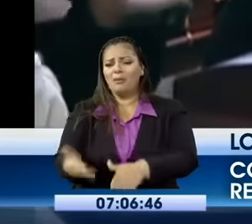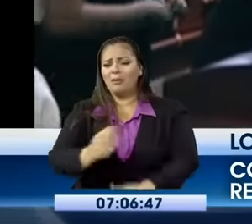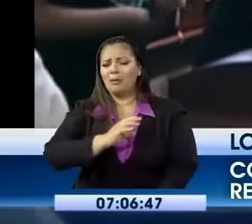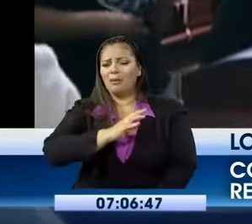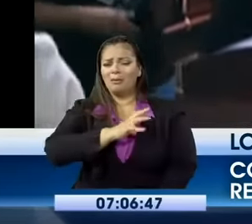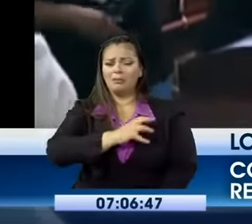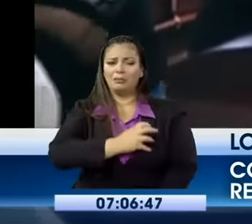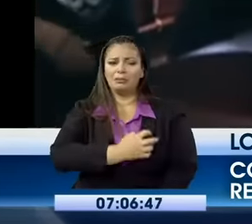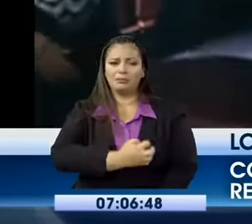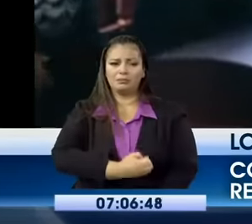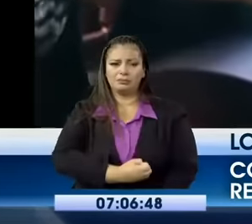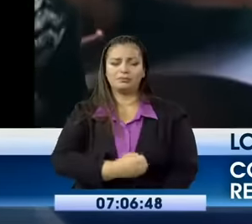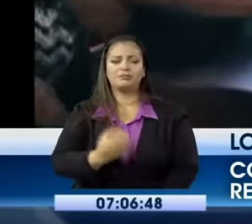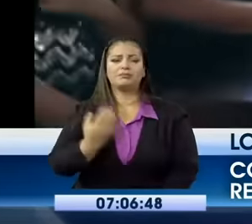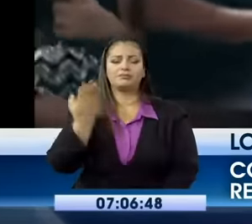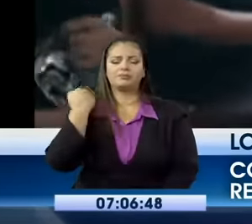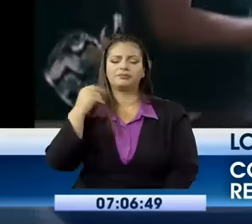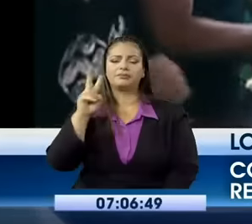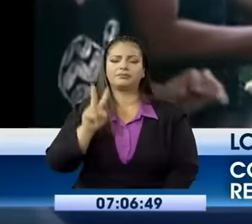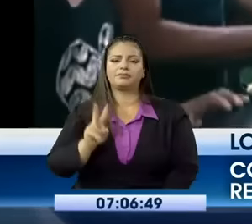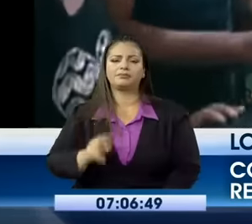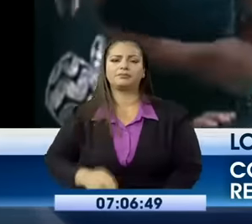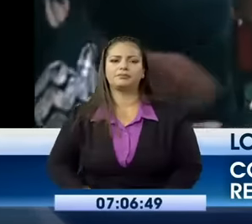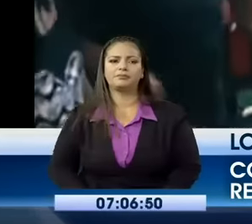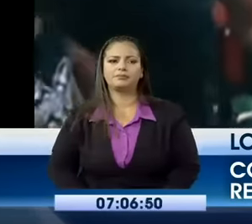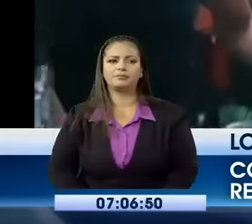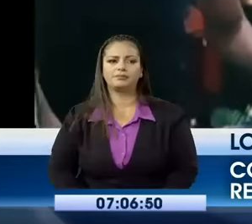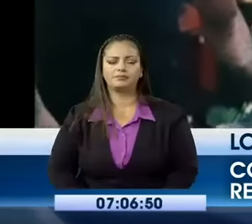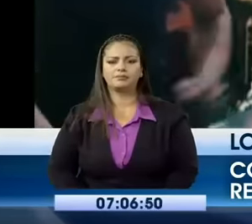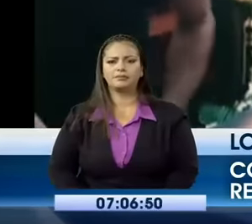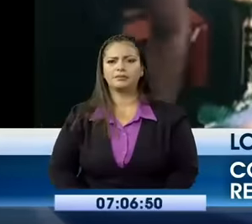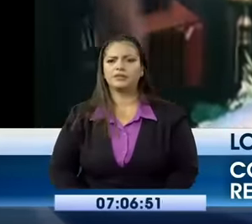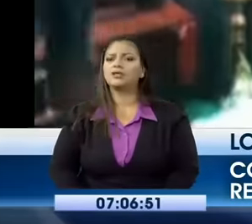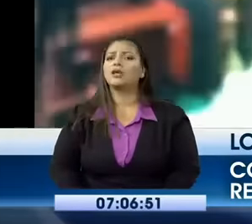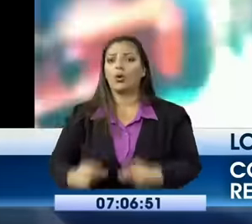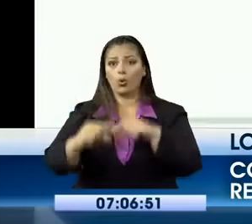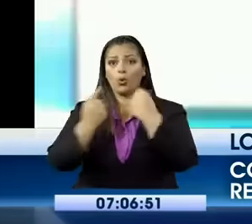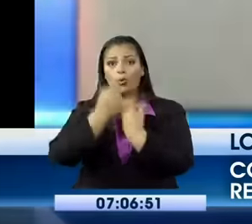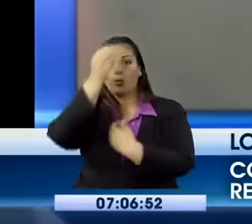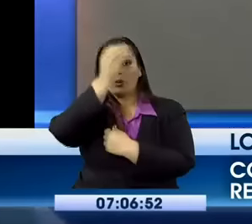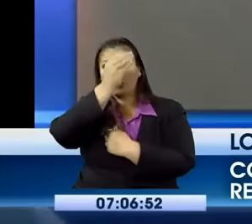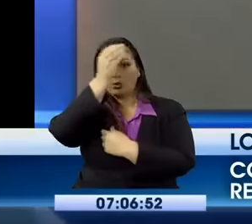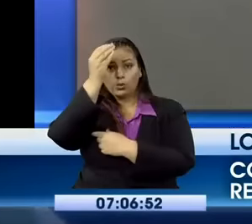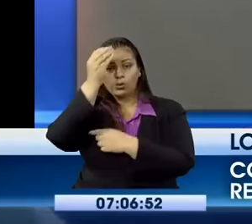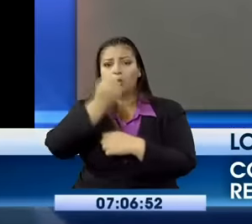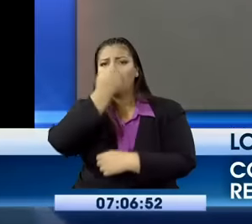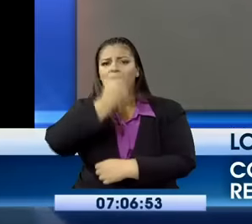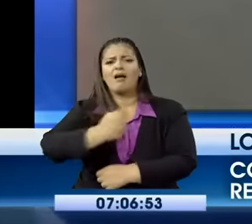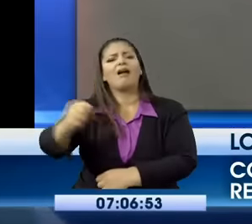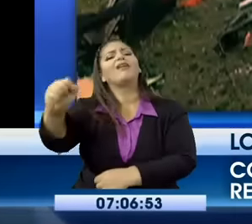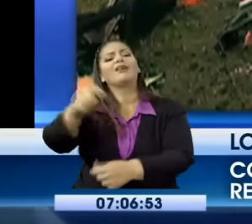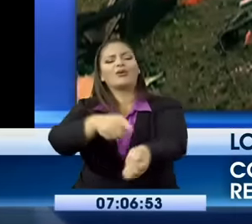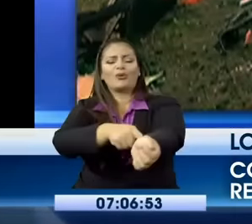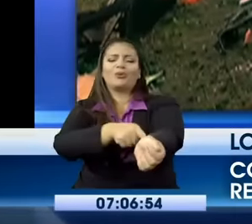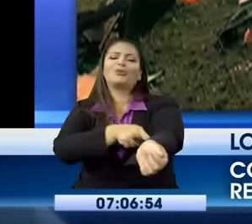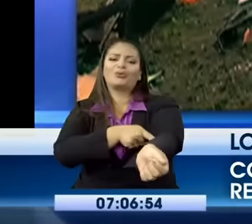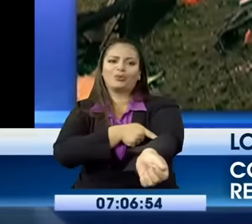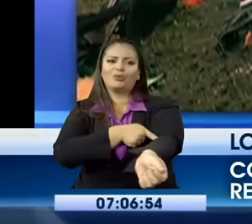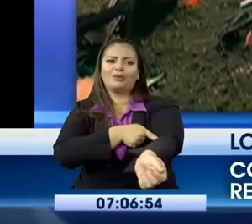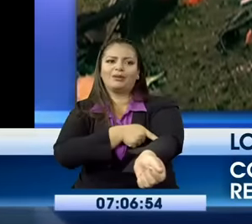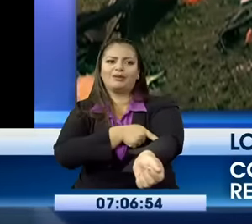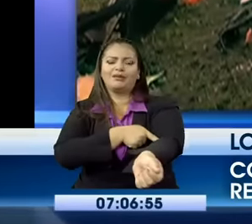del pasado viernes ellos siempre se iban de convivencia de la iglesia de aquí a a